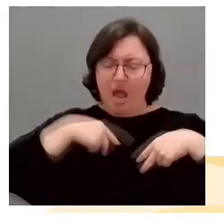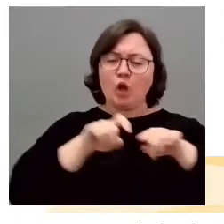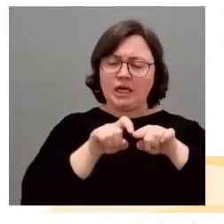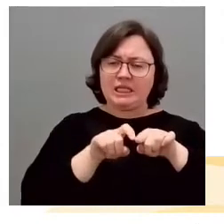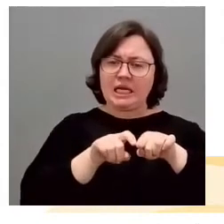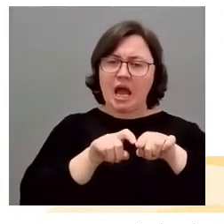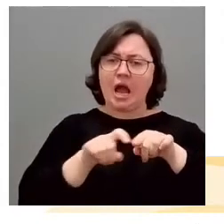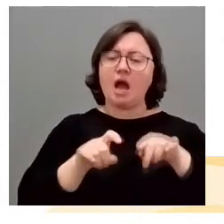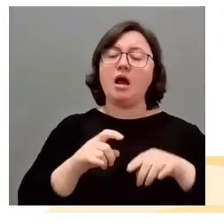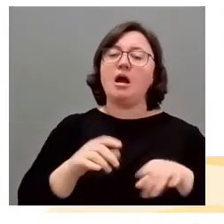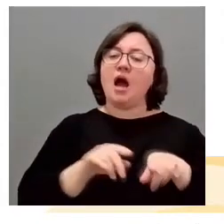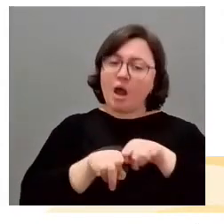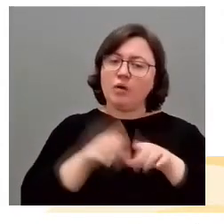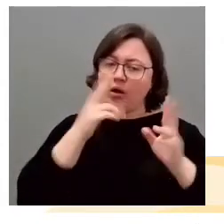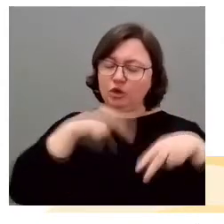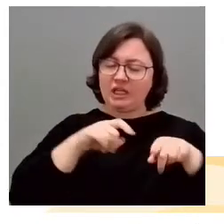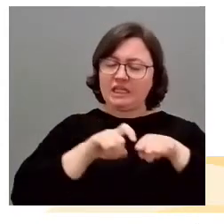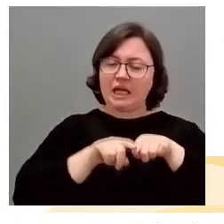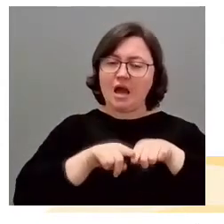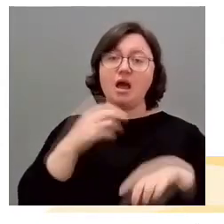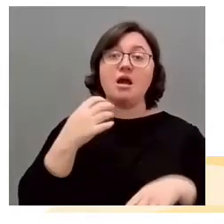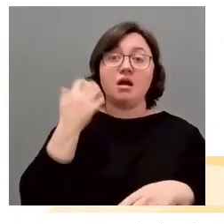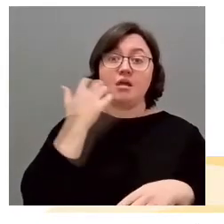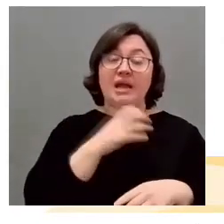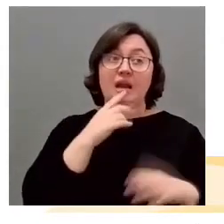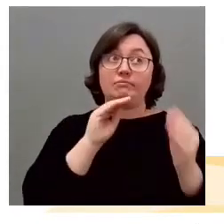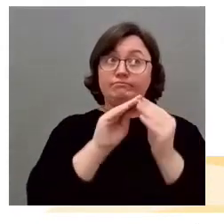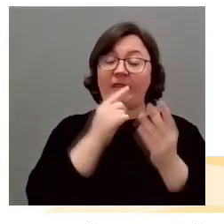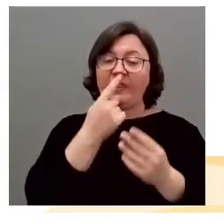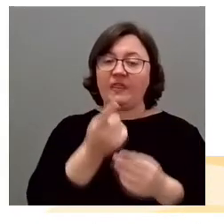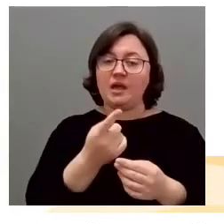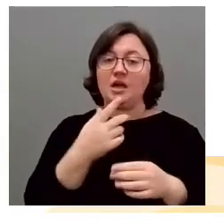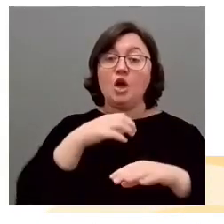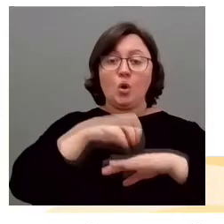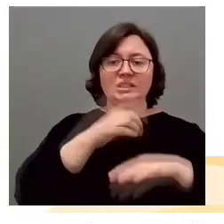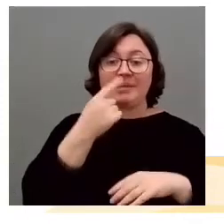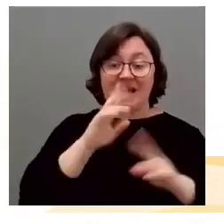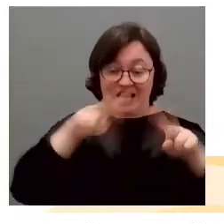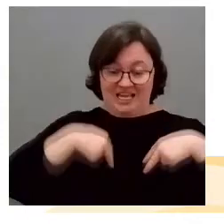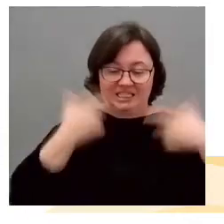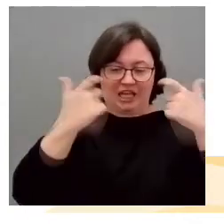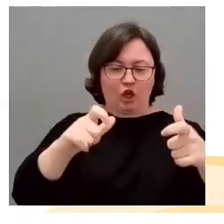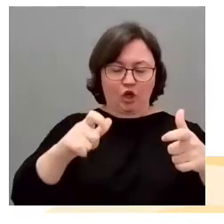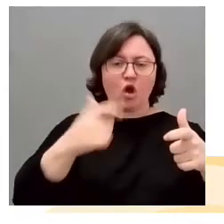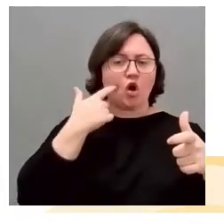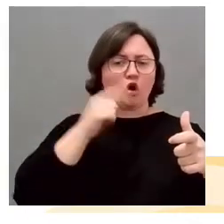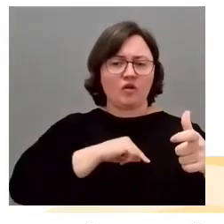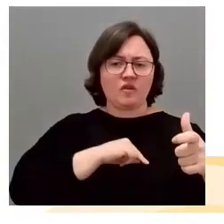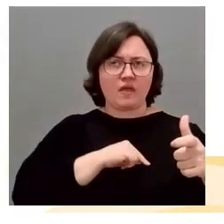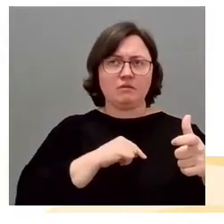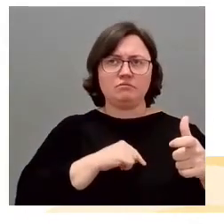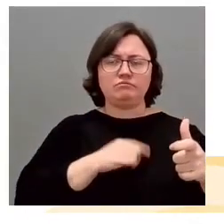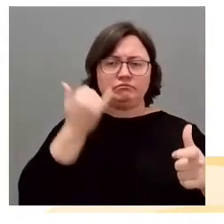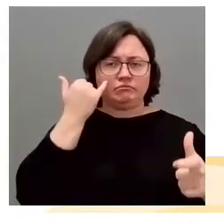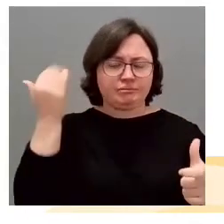del propio sector, antes también lo apuntaba Miguel, ¿no? Y lo apuntaba Luis, dentro del propio sector a veces no somos conscientes ni